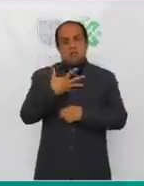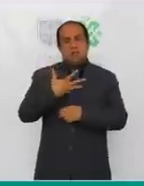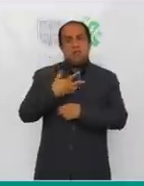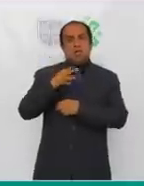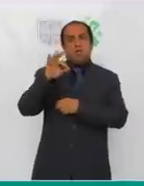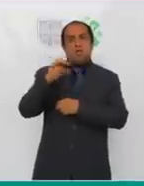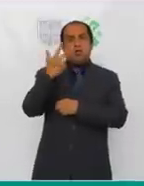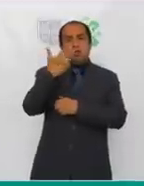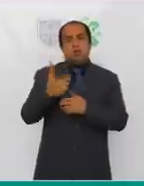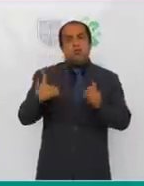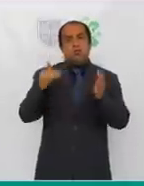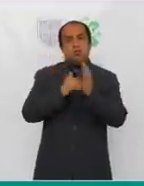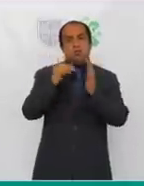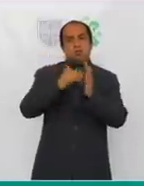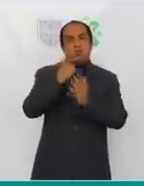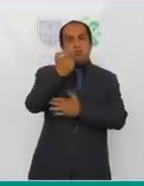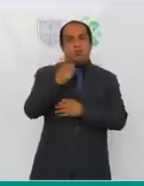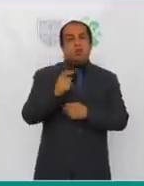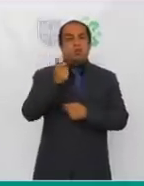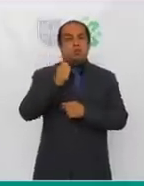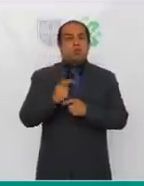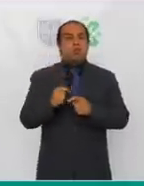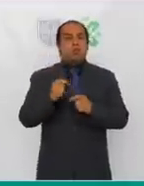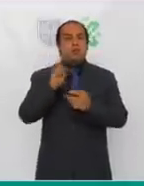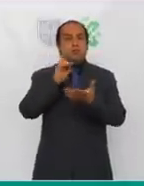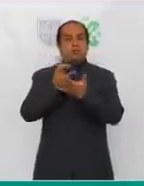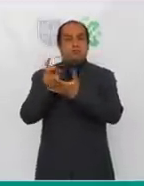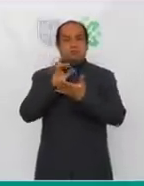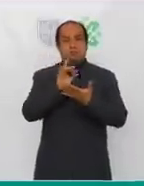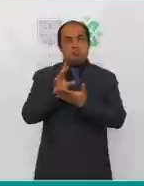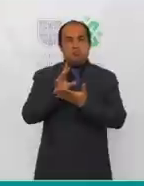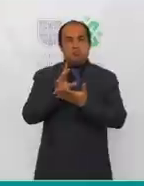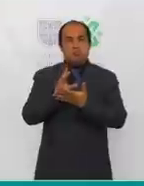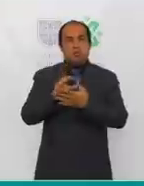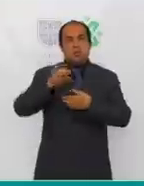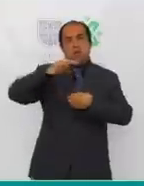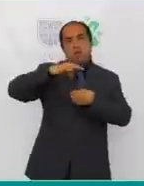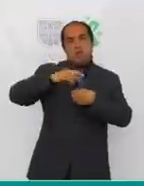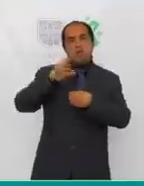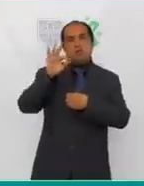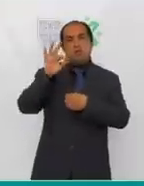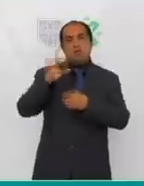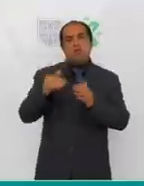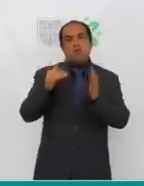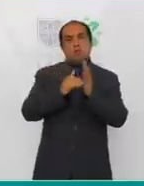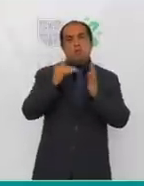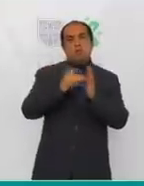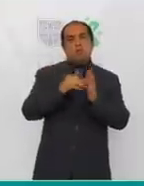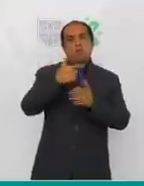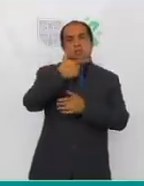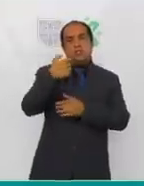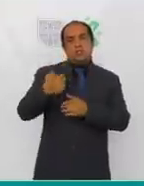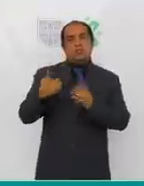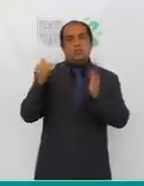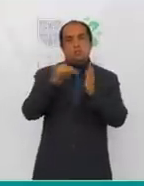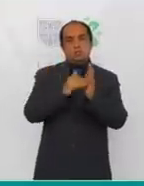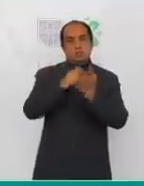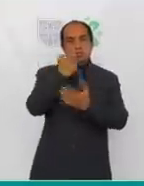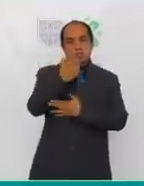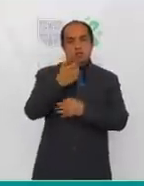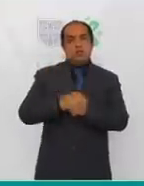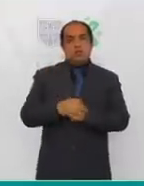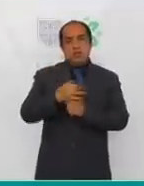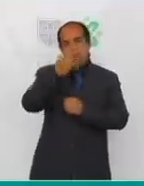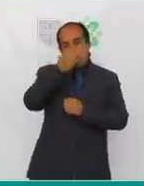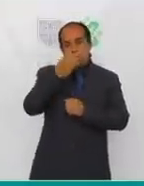millones de pesos, y el transporte de disposición final serán ahorros por 40 millones 700 mil. Es decir, casi